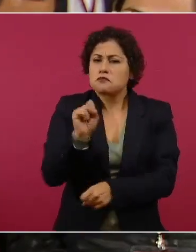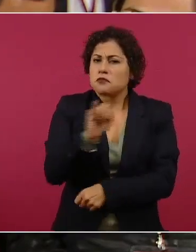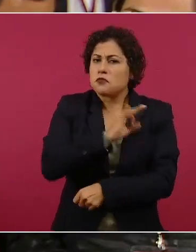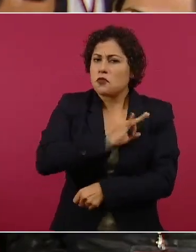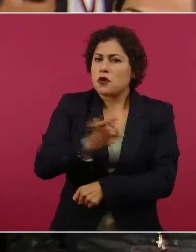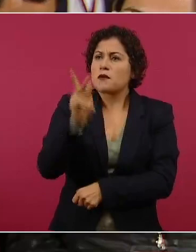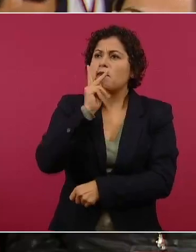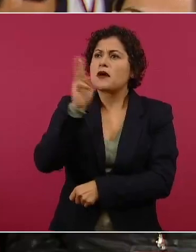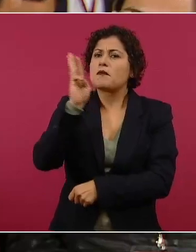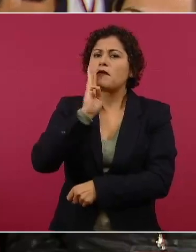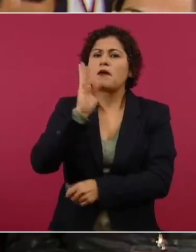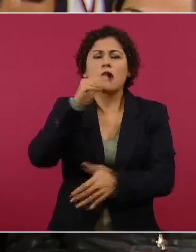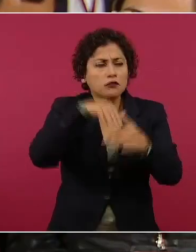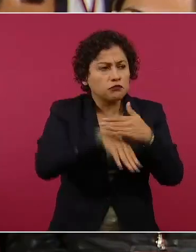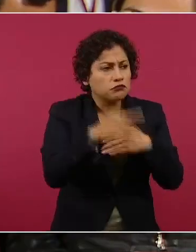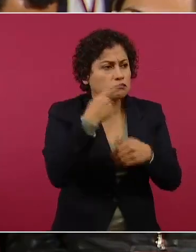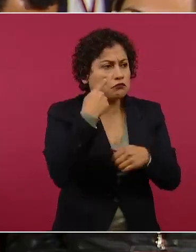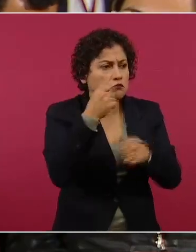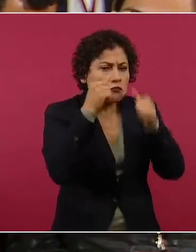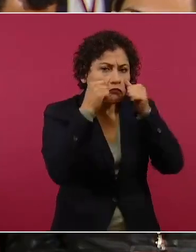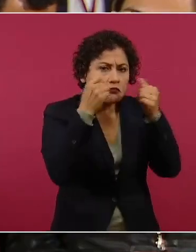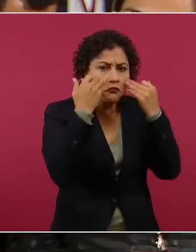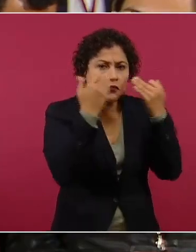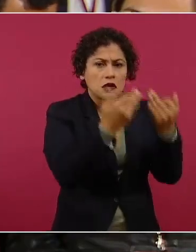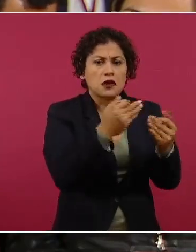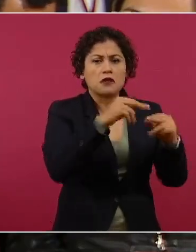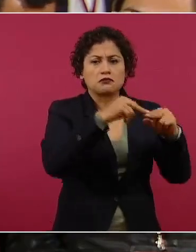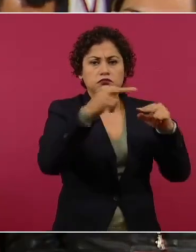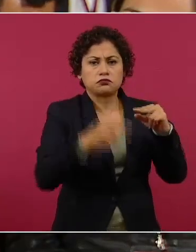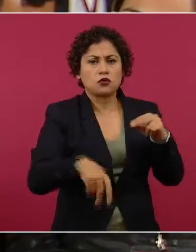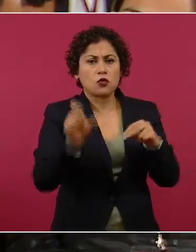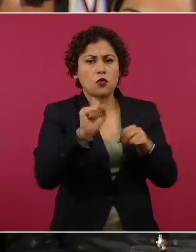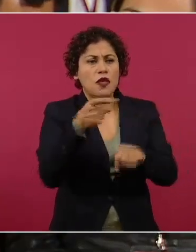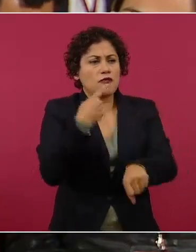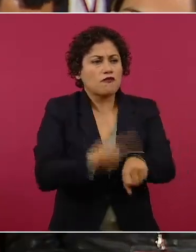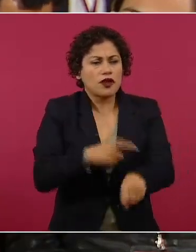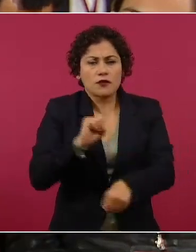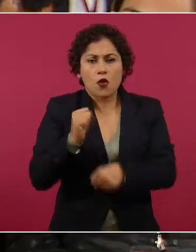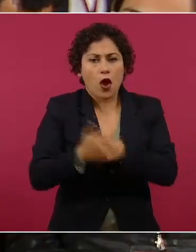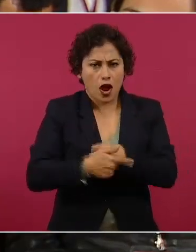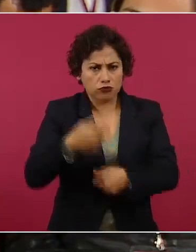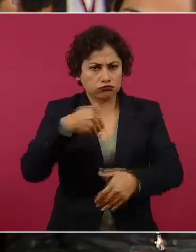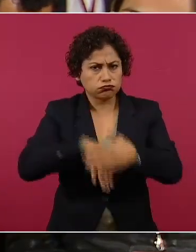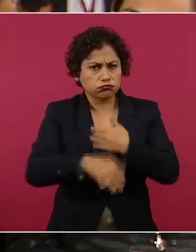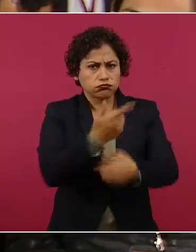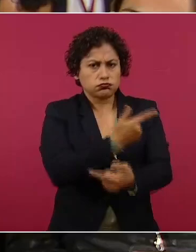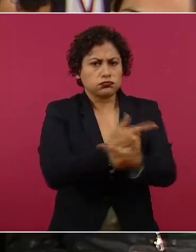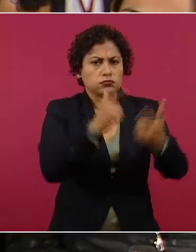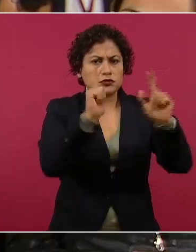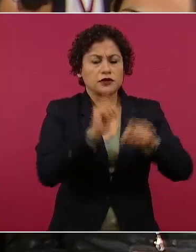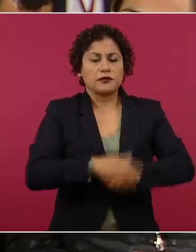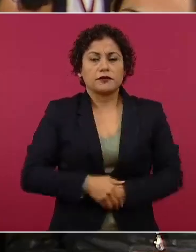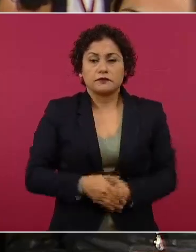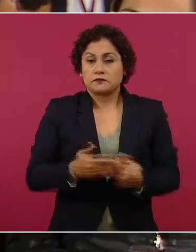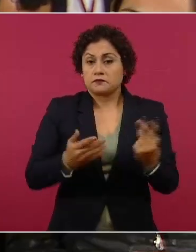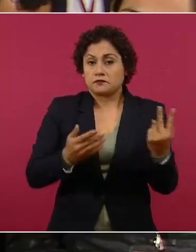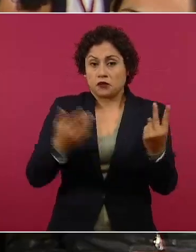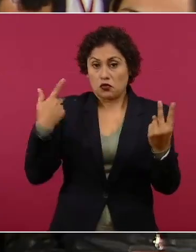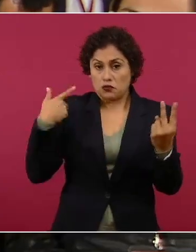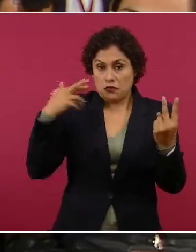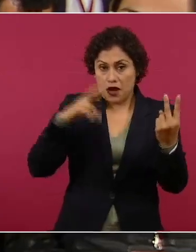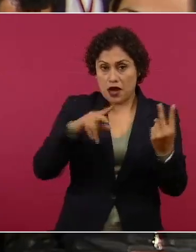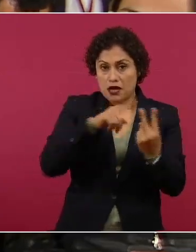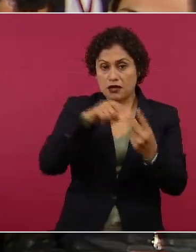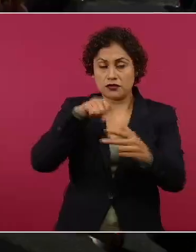clases de sus hijos, sobre todo cuando estos tenían alguna condición médica vulnerable, agregando que a los profesores detenidos nunca se les comunicó que el